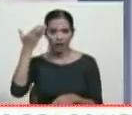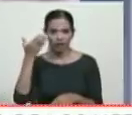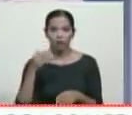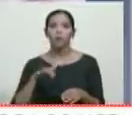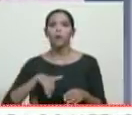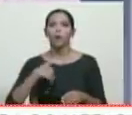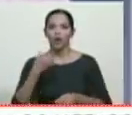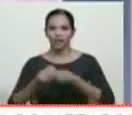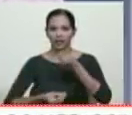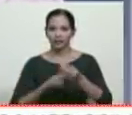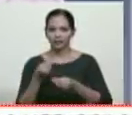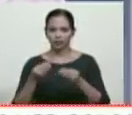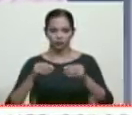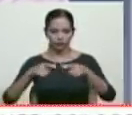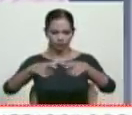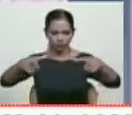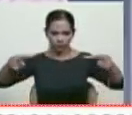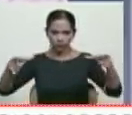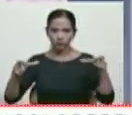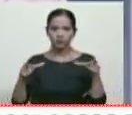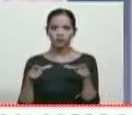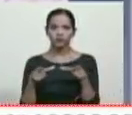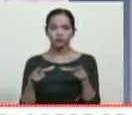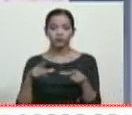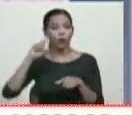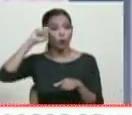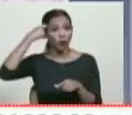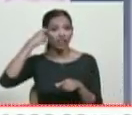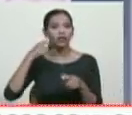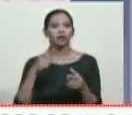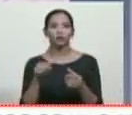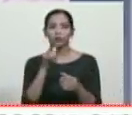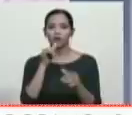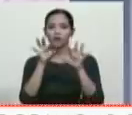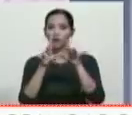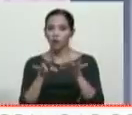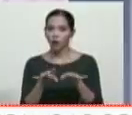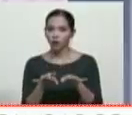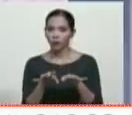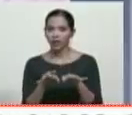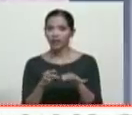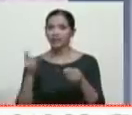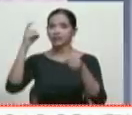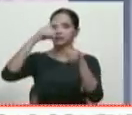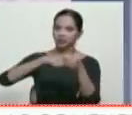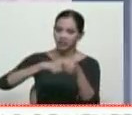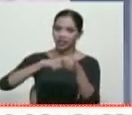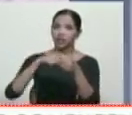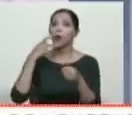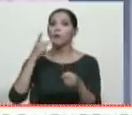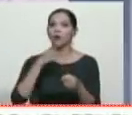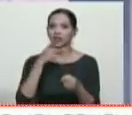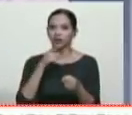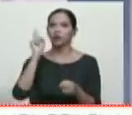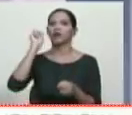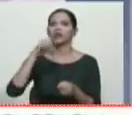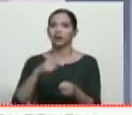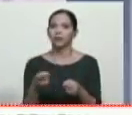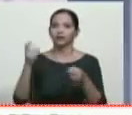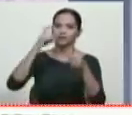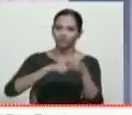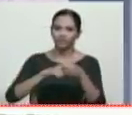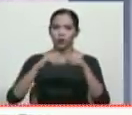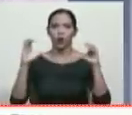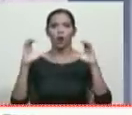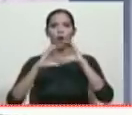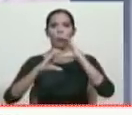preparando el escenario. Acuérdate que estos informes tienen implicaciones desde lo político, pero también desde lo comunicacional. Recuerda